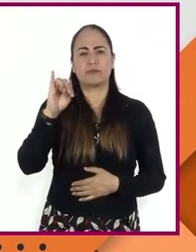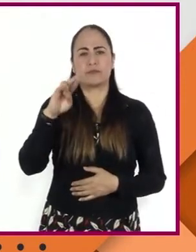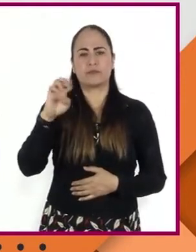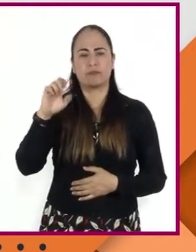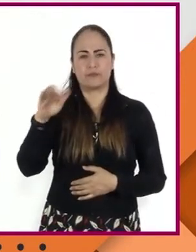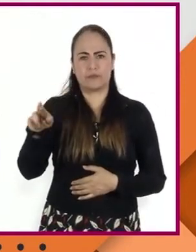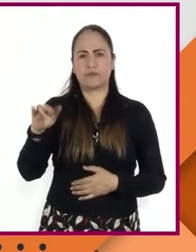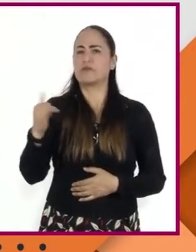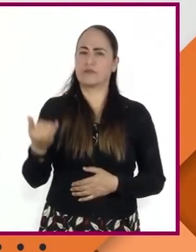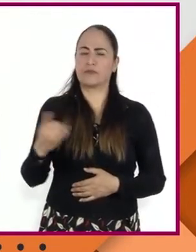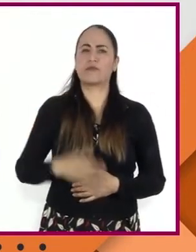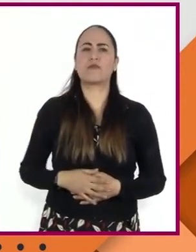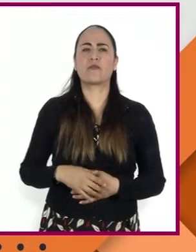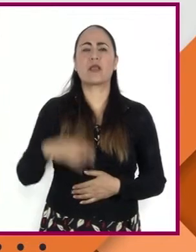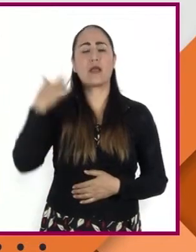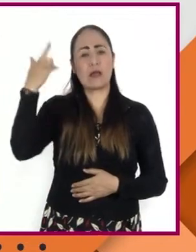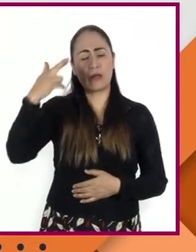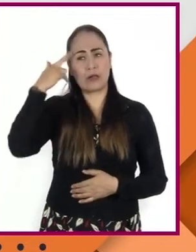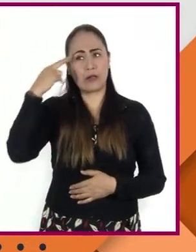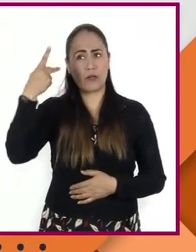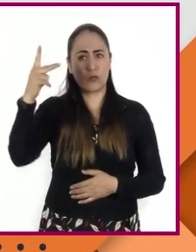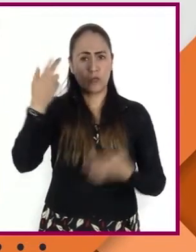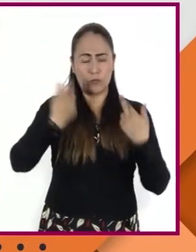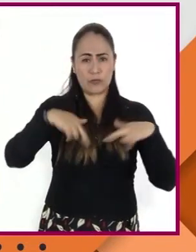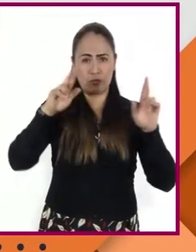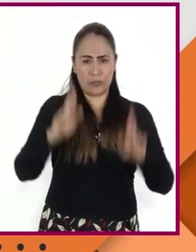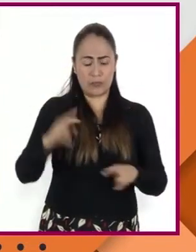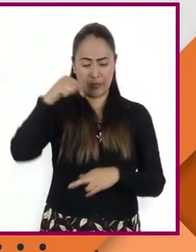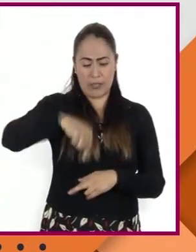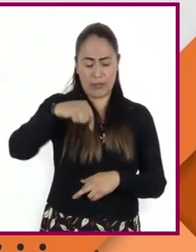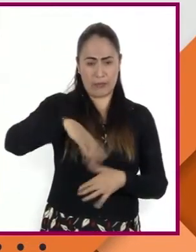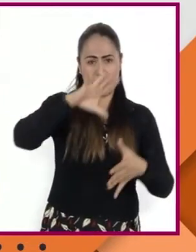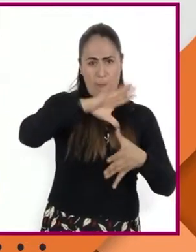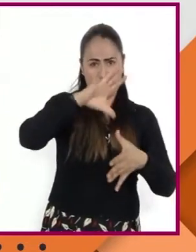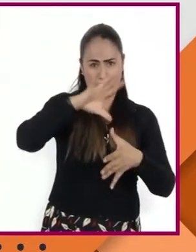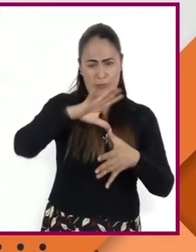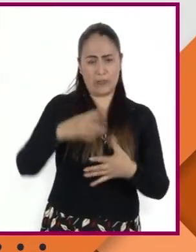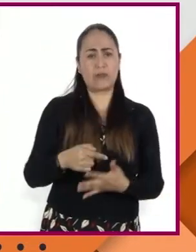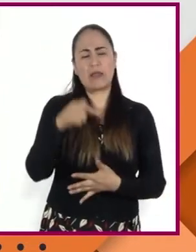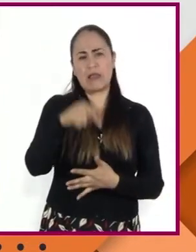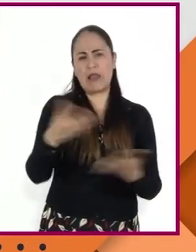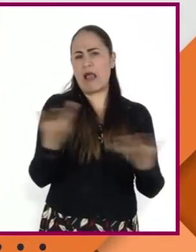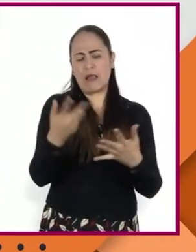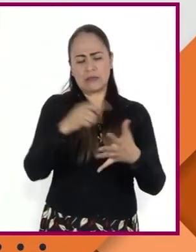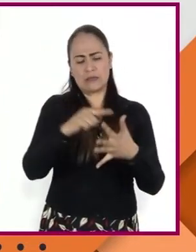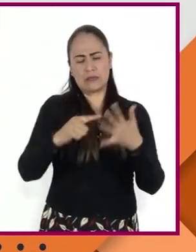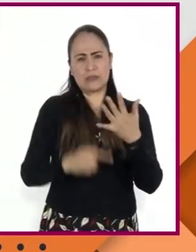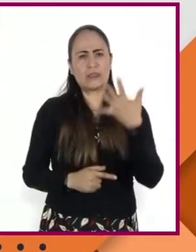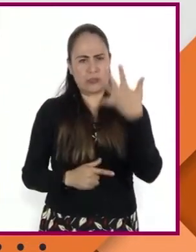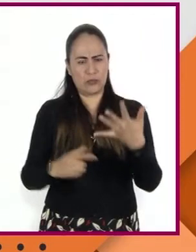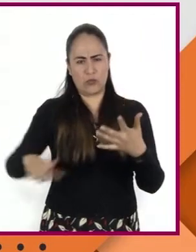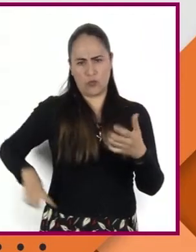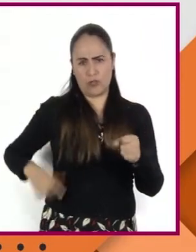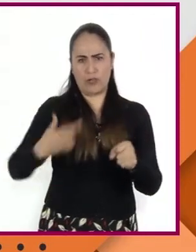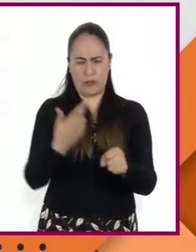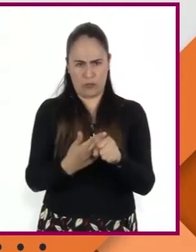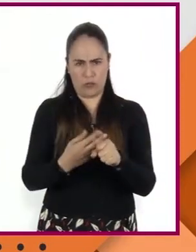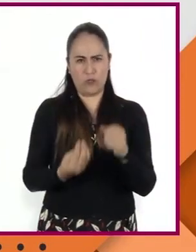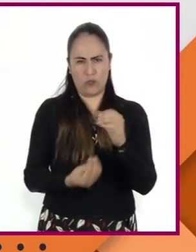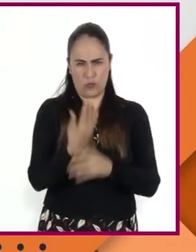Ciertas formas de organización administrativa aún se conservan. ¿Reconoces alguna? Comenta con tus compañeros la manera en la